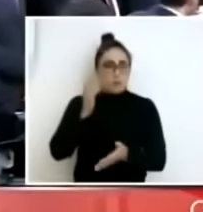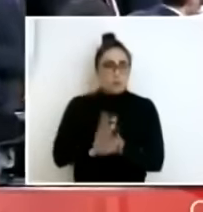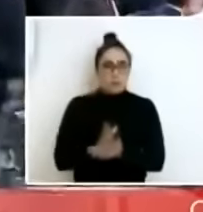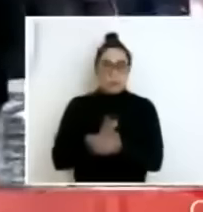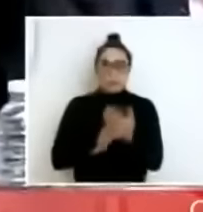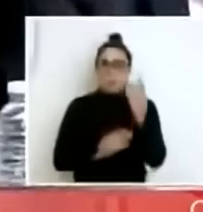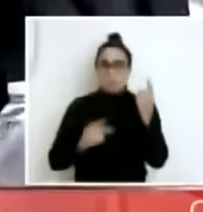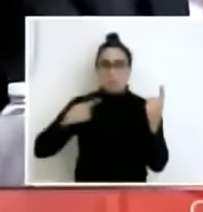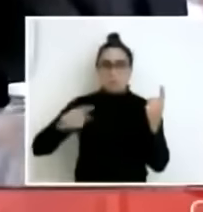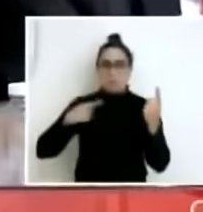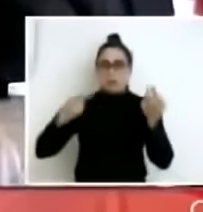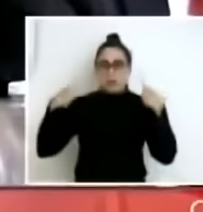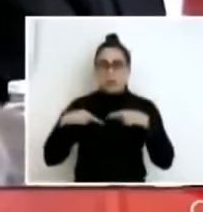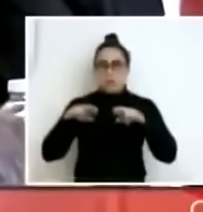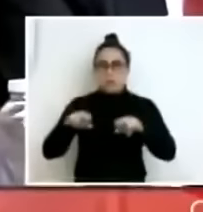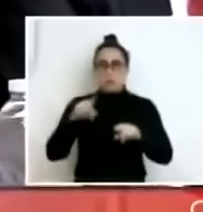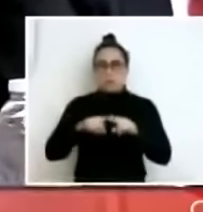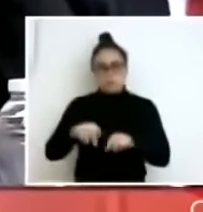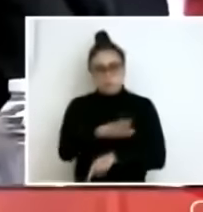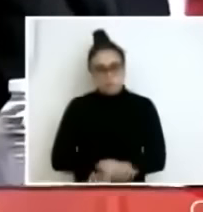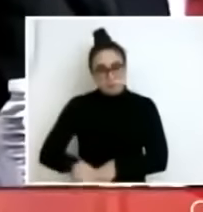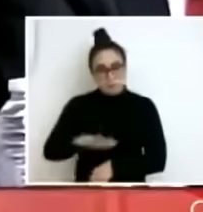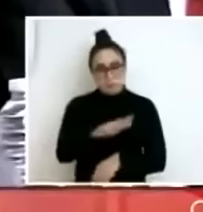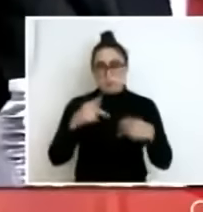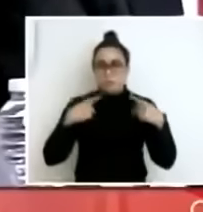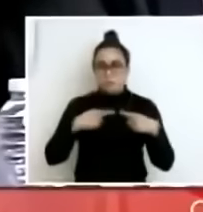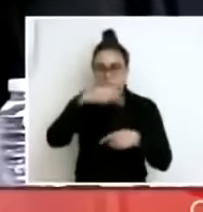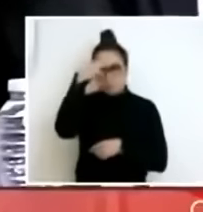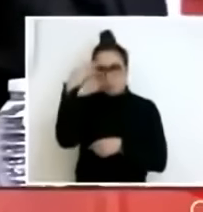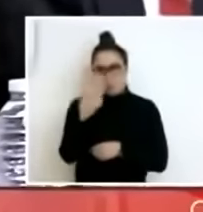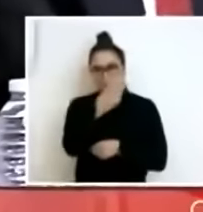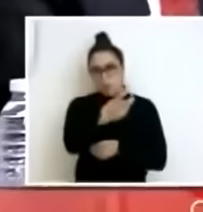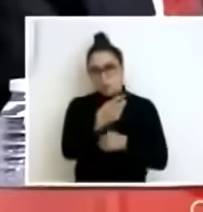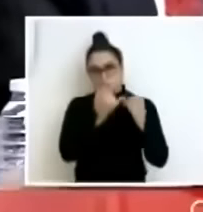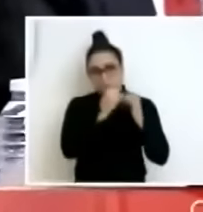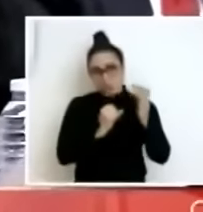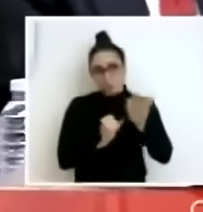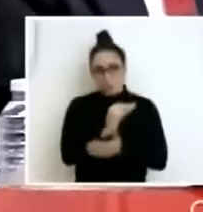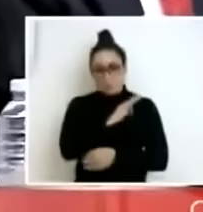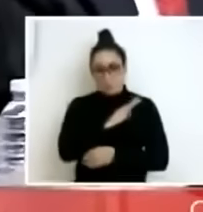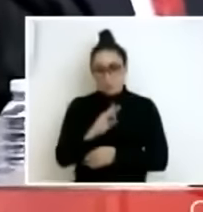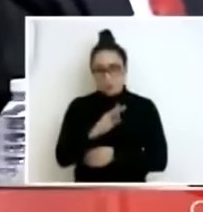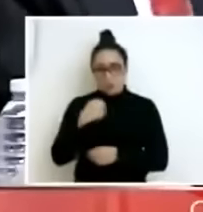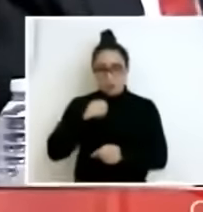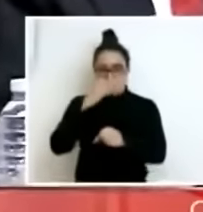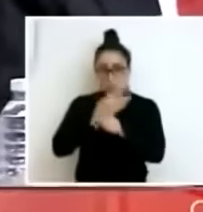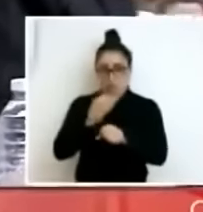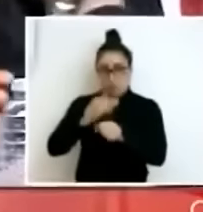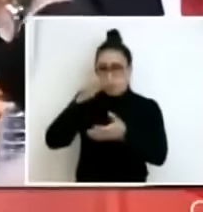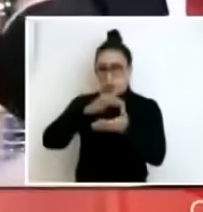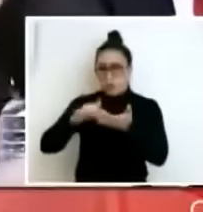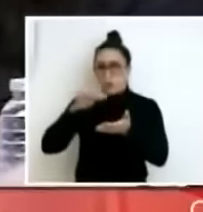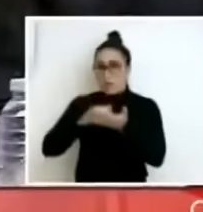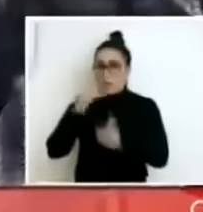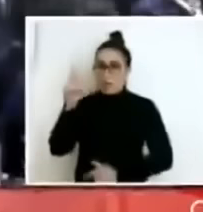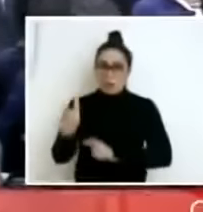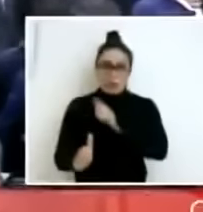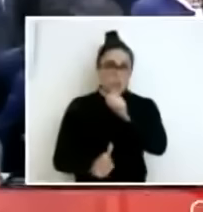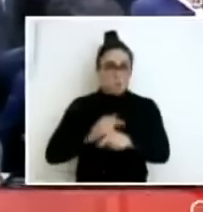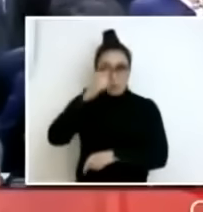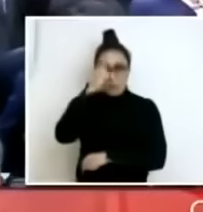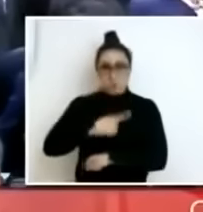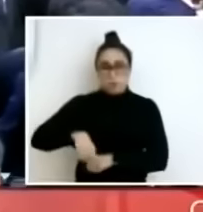el soberano el pueblo de México lo leeré despacio lo leeré